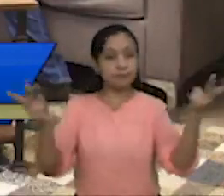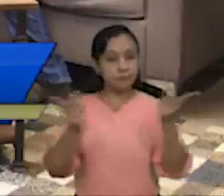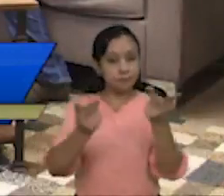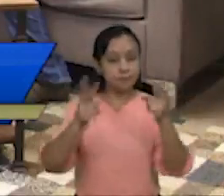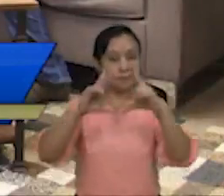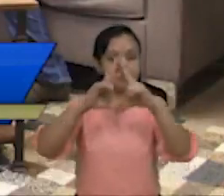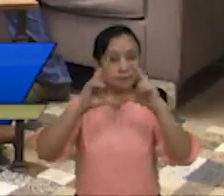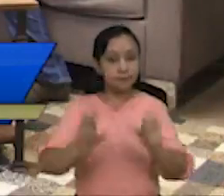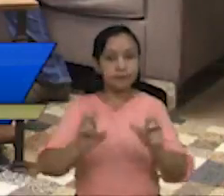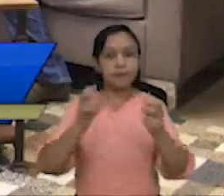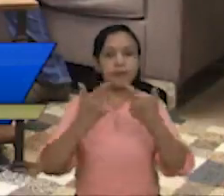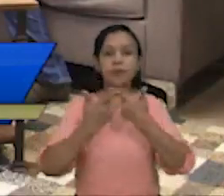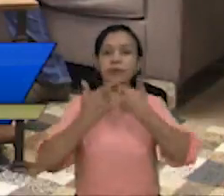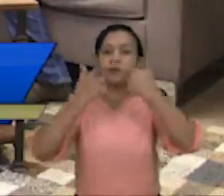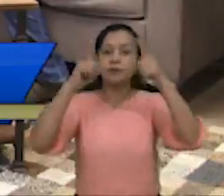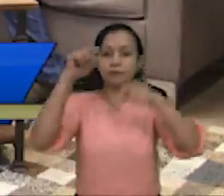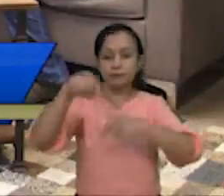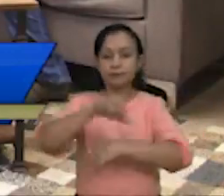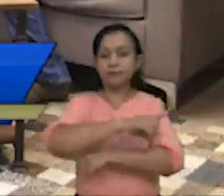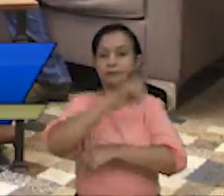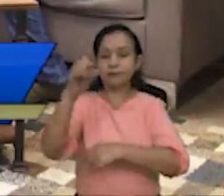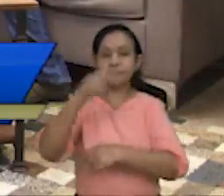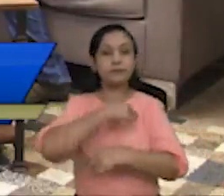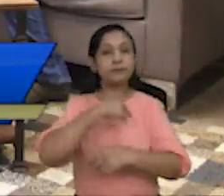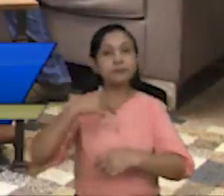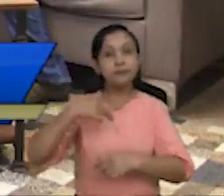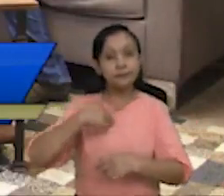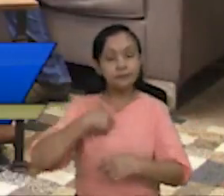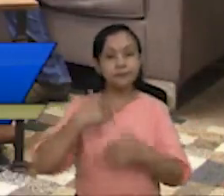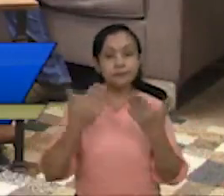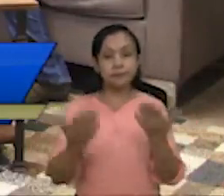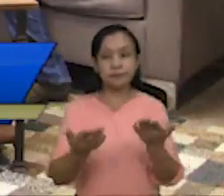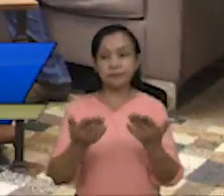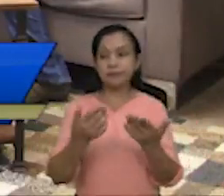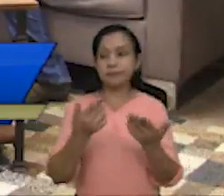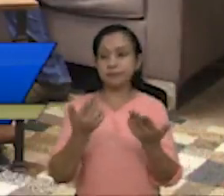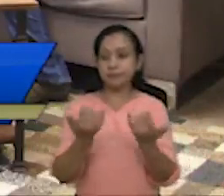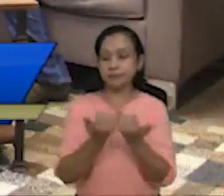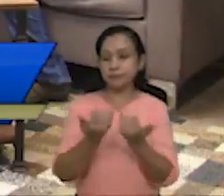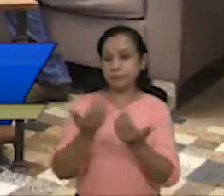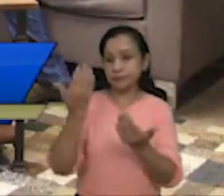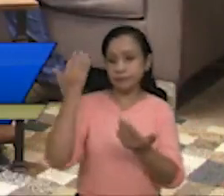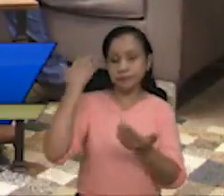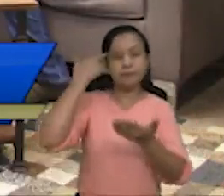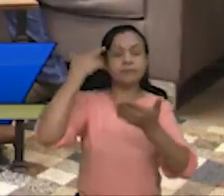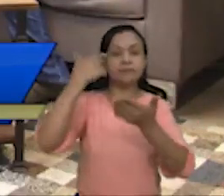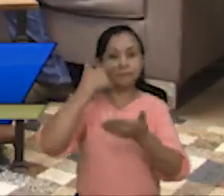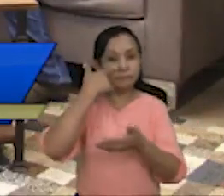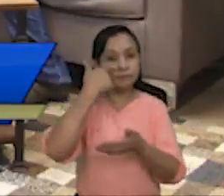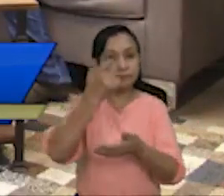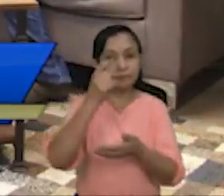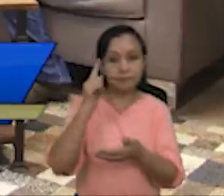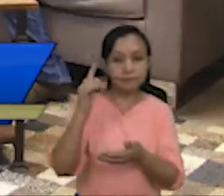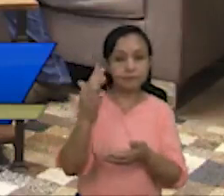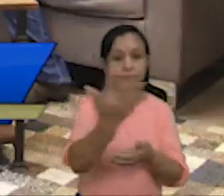Entonces esa libertad que hoy tenemos, ese constructo, pero además de referente que nos lleva a reconocer todo lo que